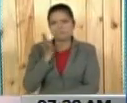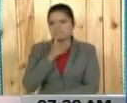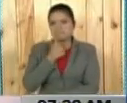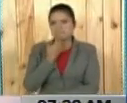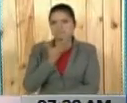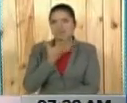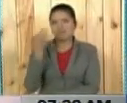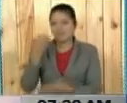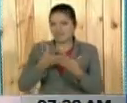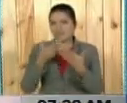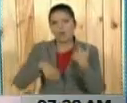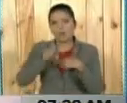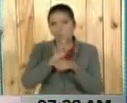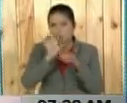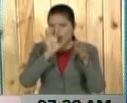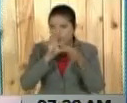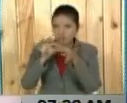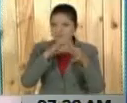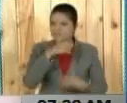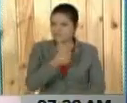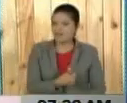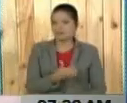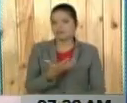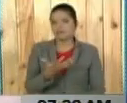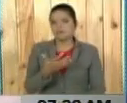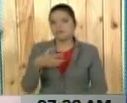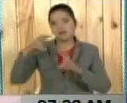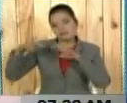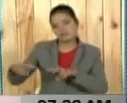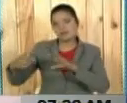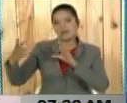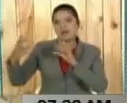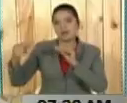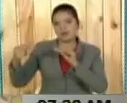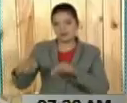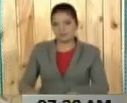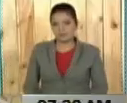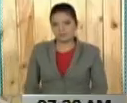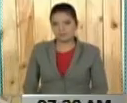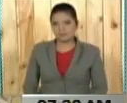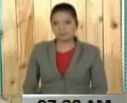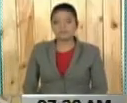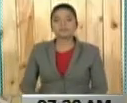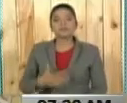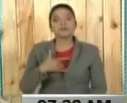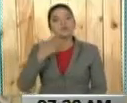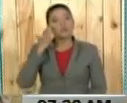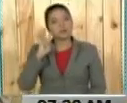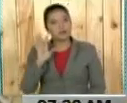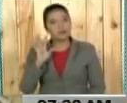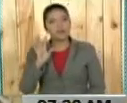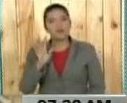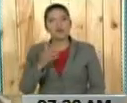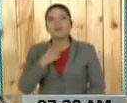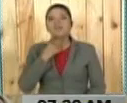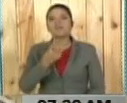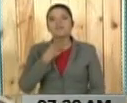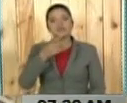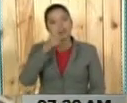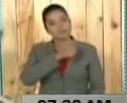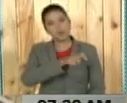una verdadera unidad para sentarse a dialogar junto al Ejecutivo Nacional? Bueno, yo creo que esa demanda de las voces del